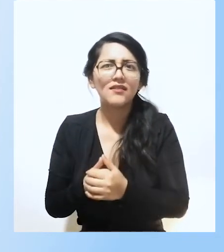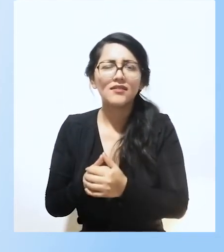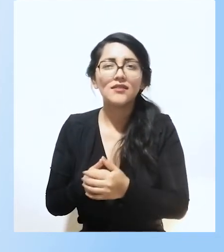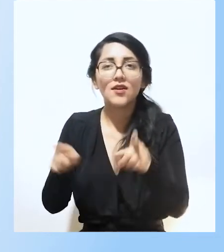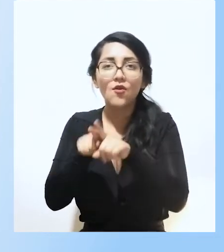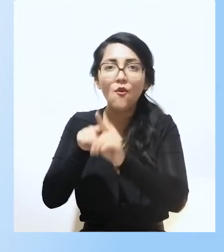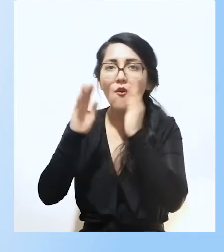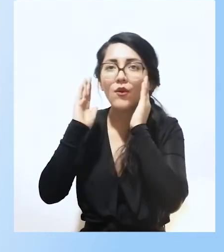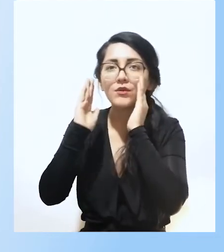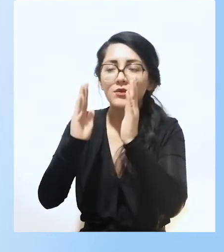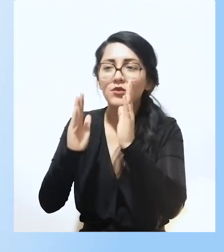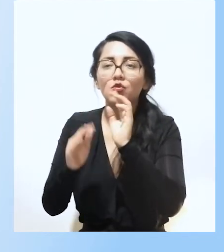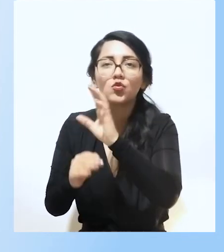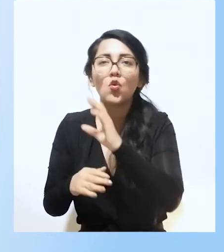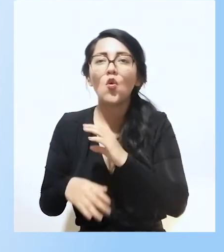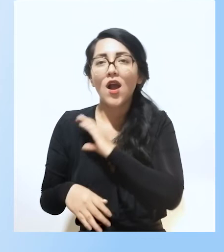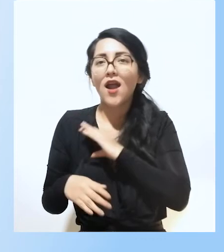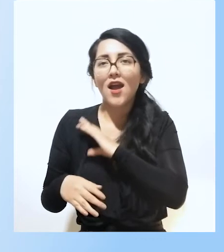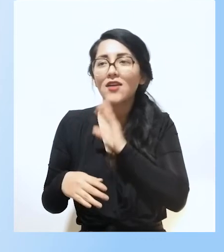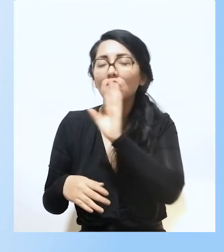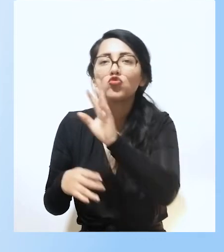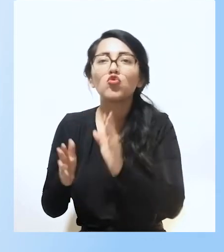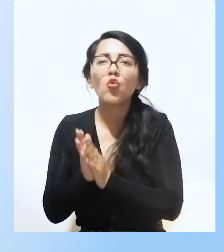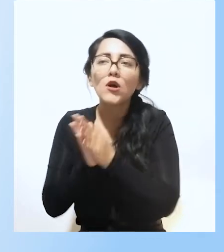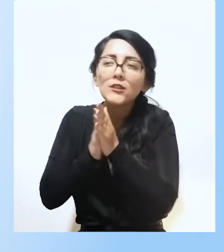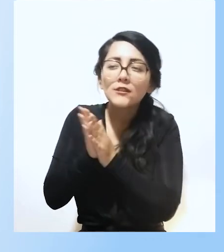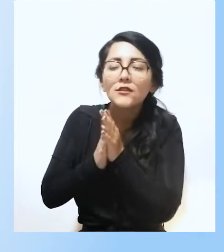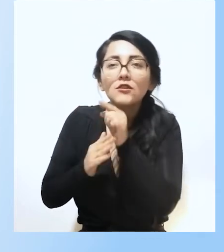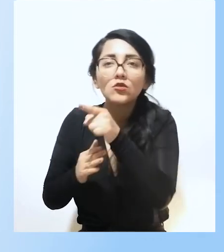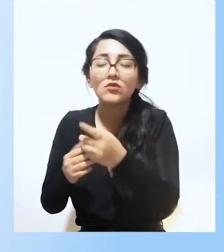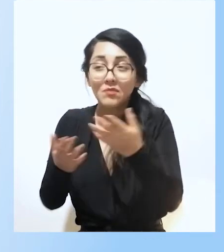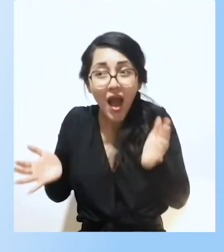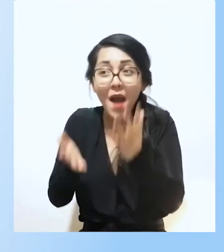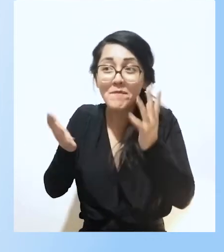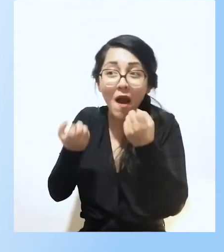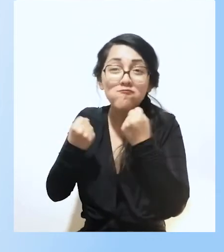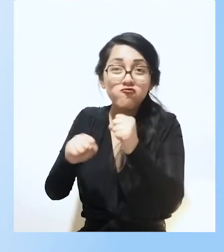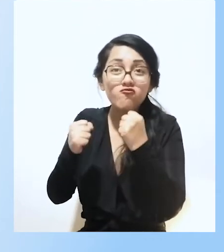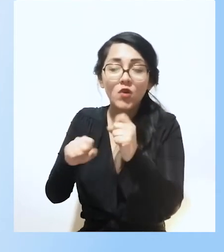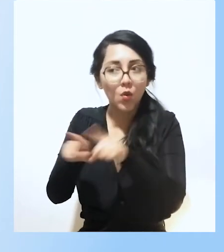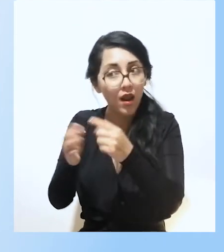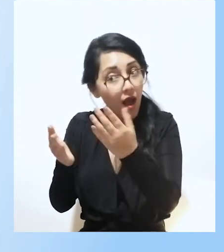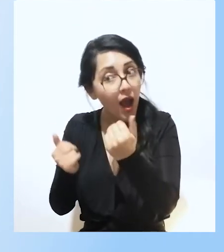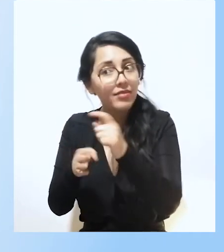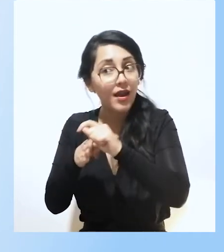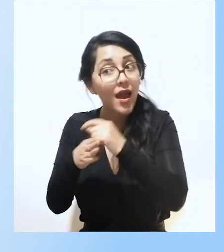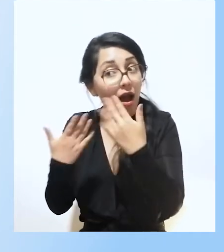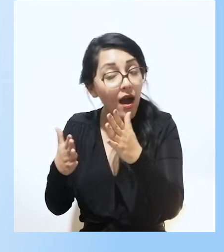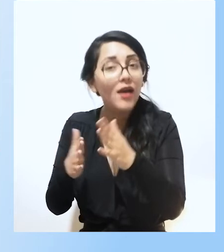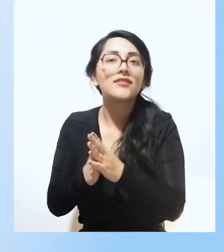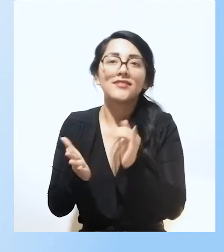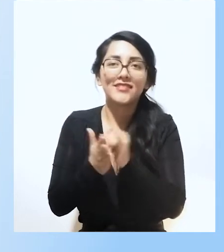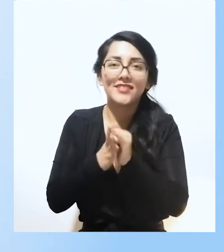Logramos atender al carácter y a la voluntad de ese niño, apelando a su esfuerzo, exigiéndole. Fomentamos